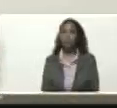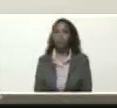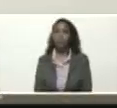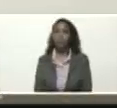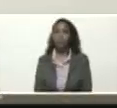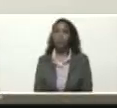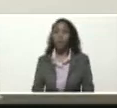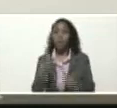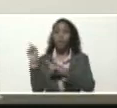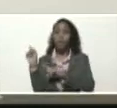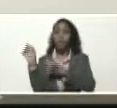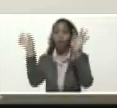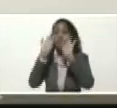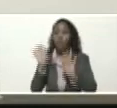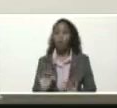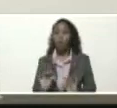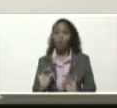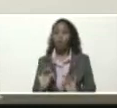De esta manera,